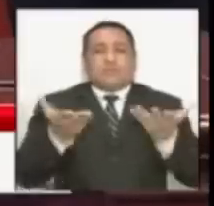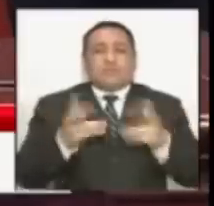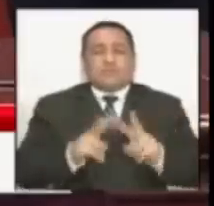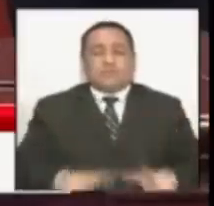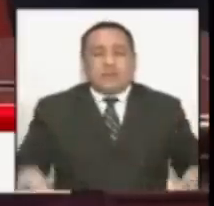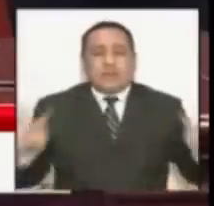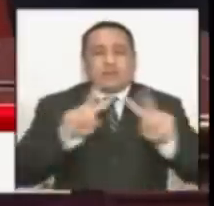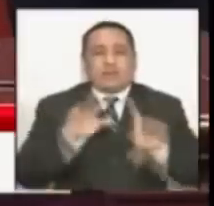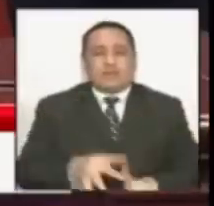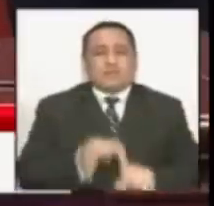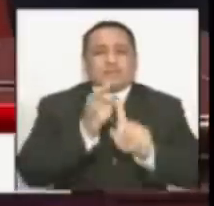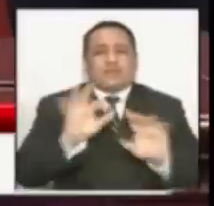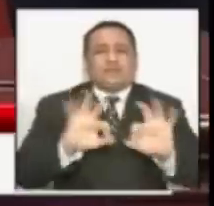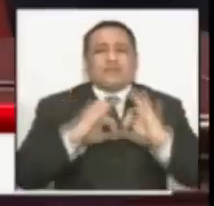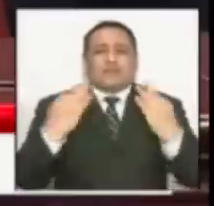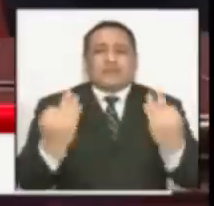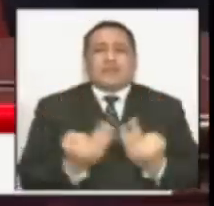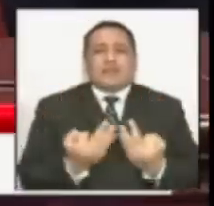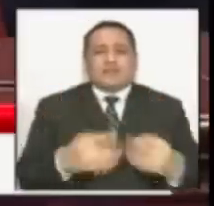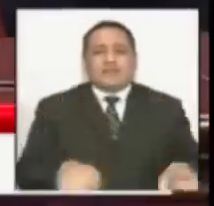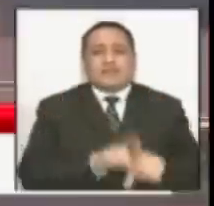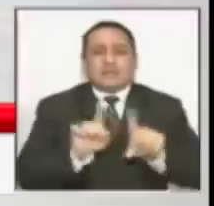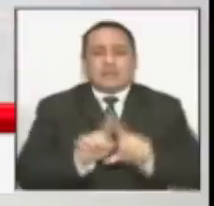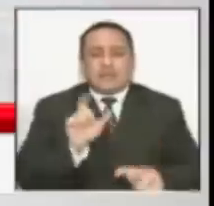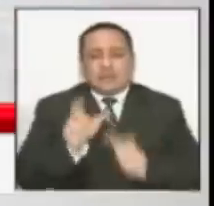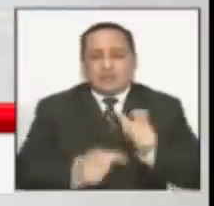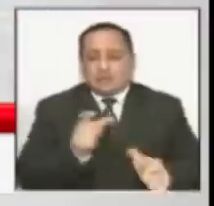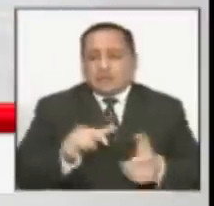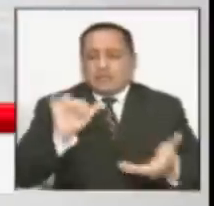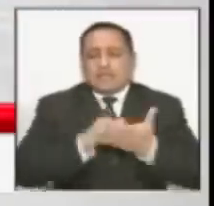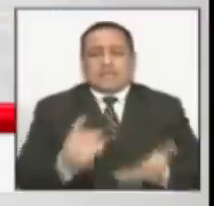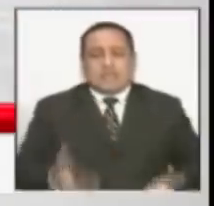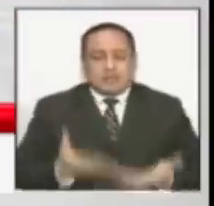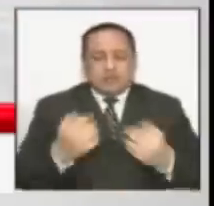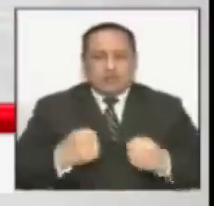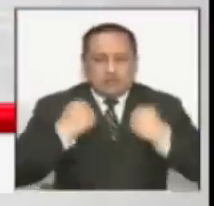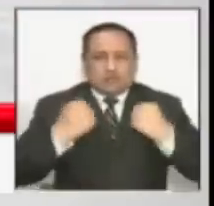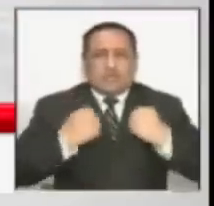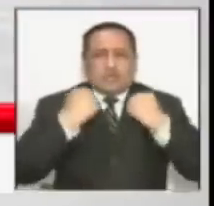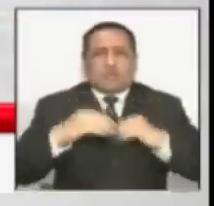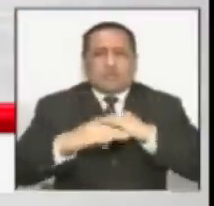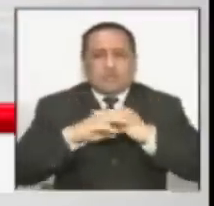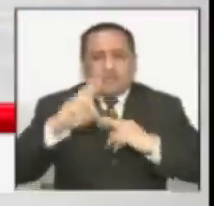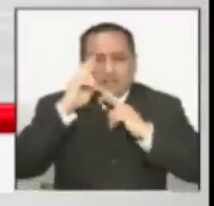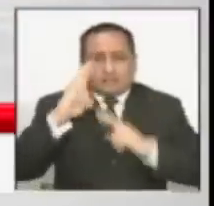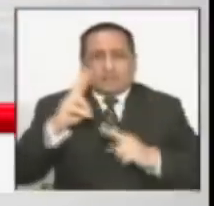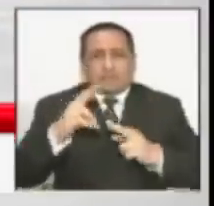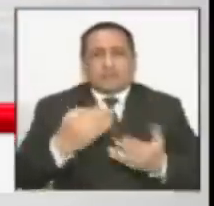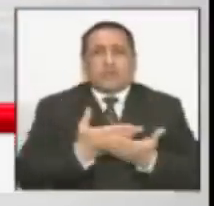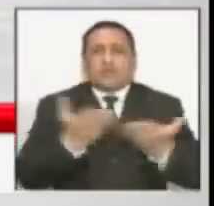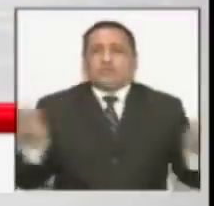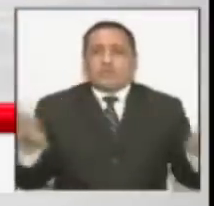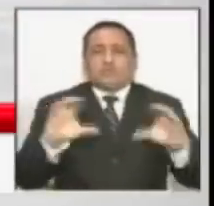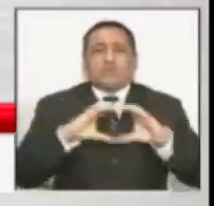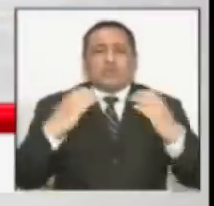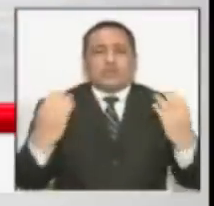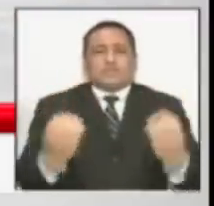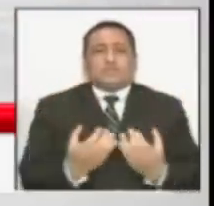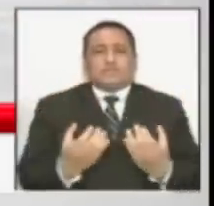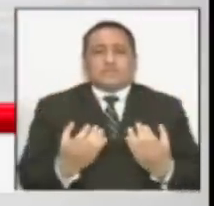en especial a los familiares y a las personas que lucharon por la democracia. Señores